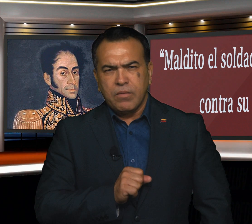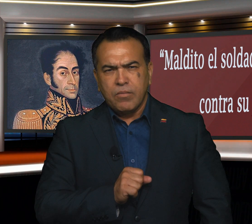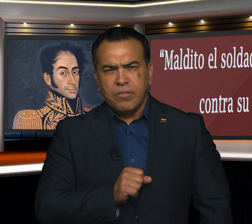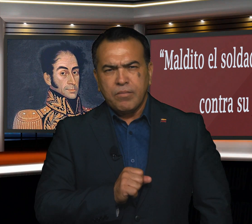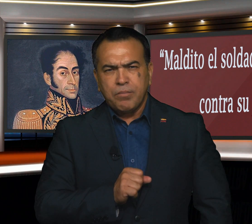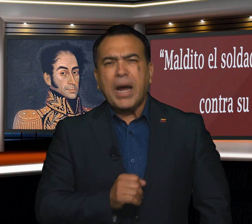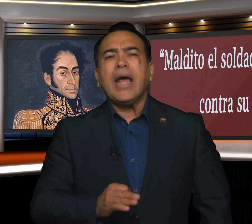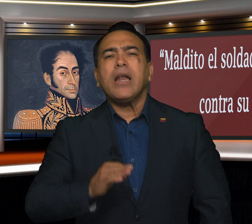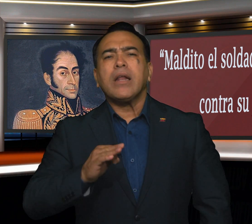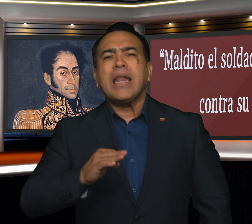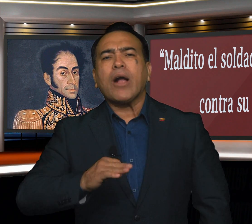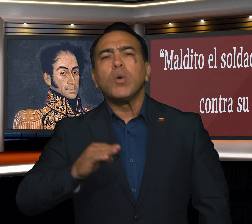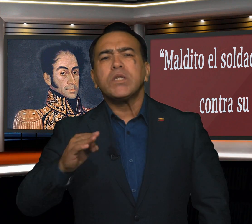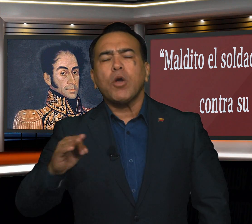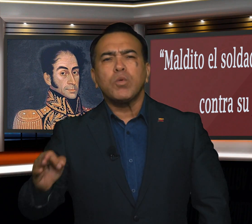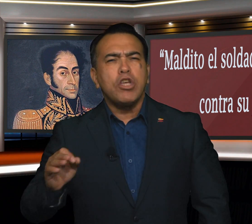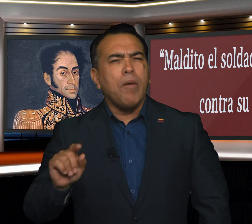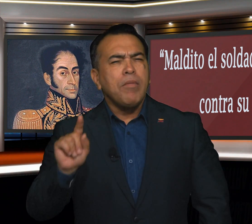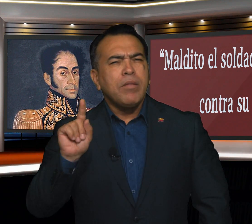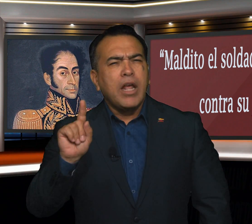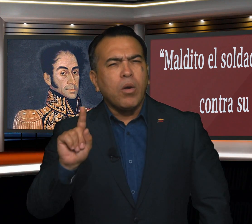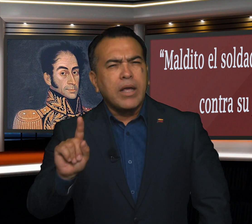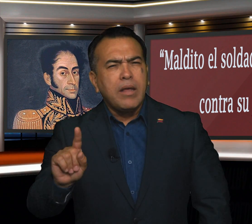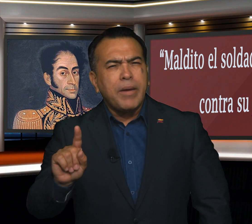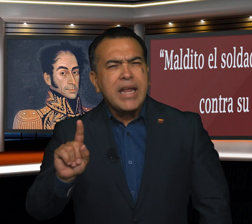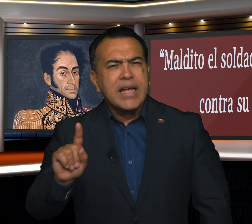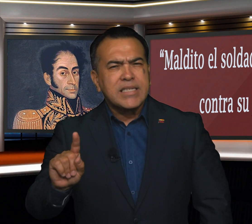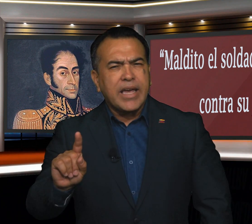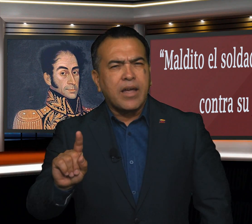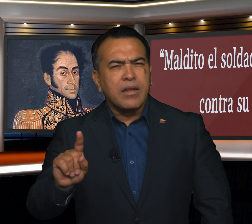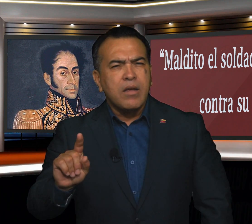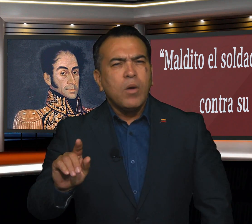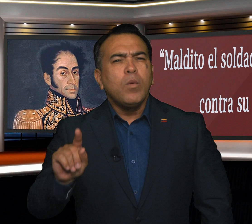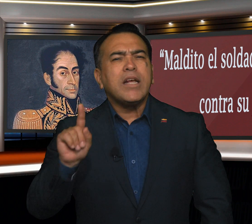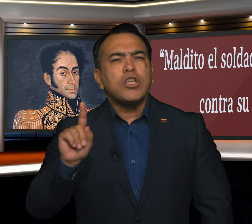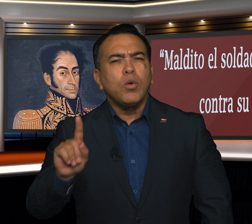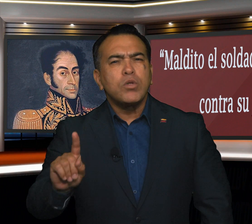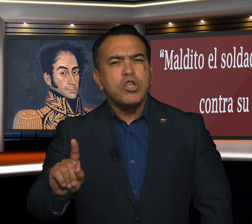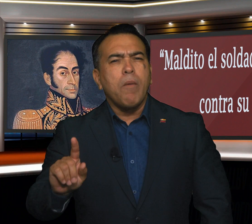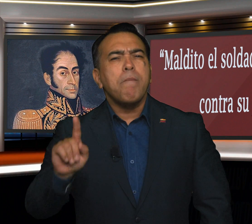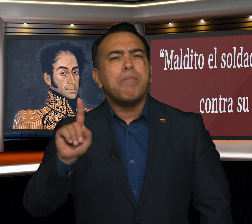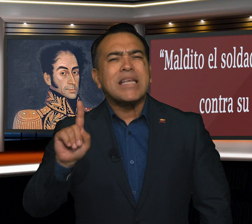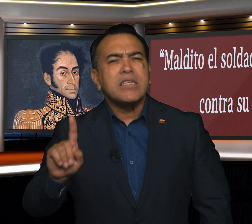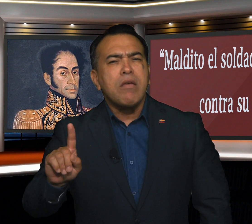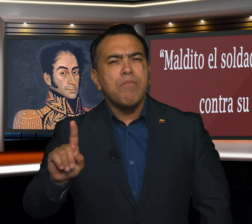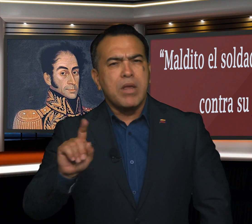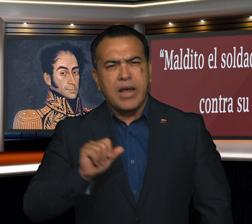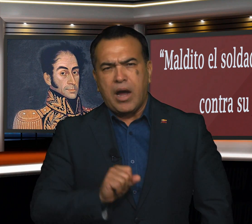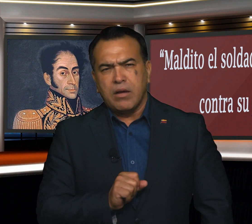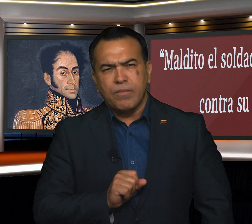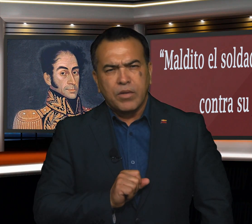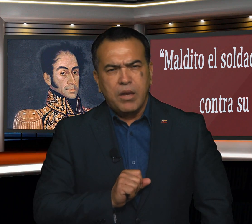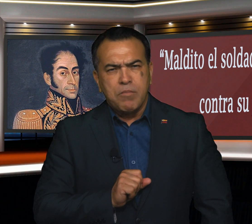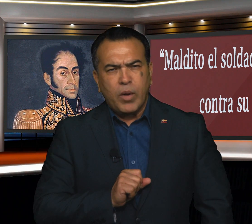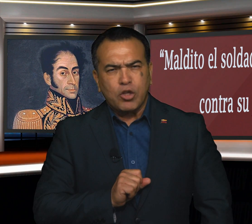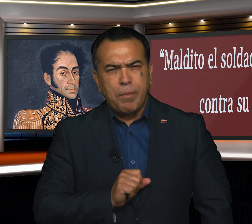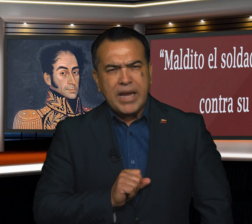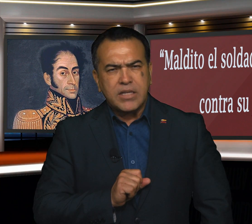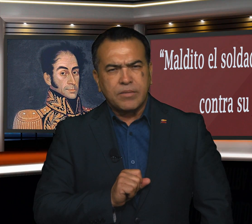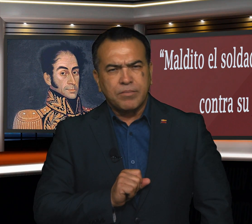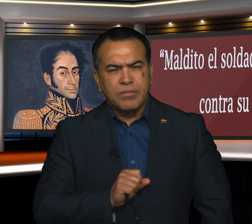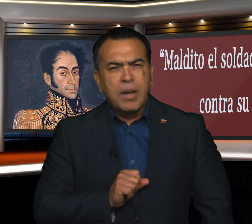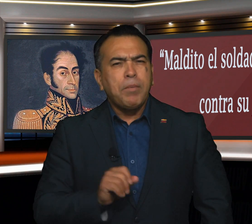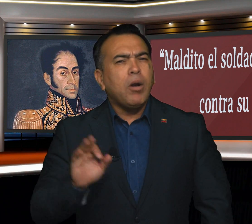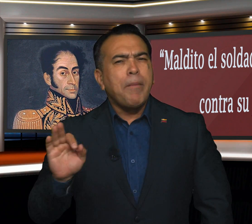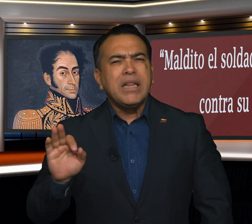necesario para la consecución de lo que debería ser una solución pacífica en nuestro